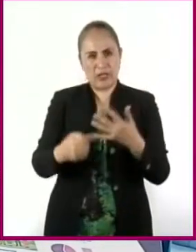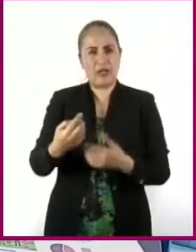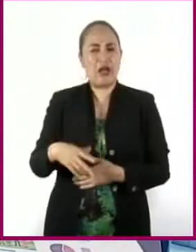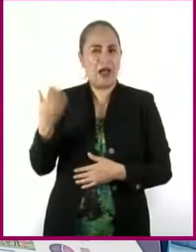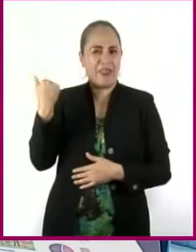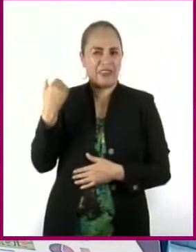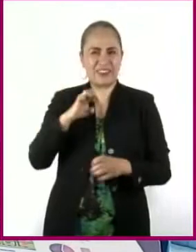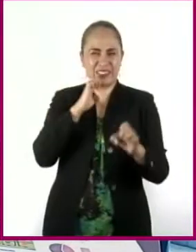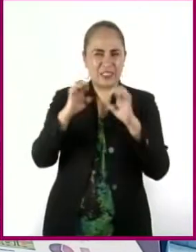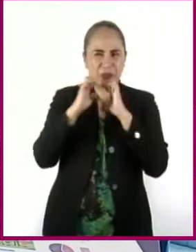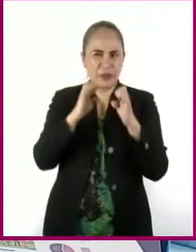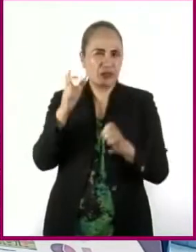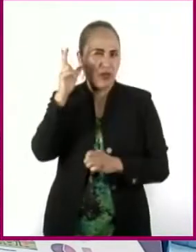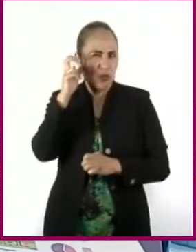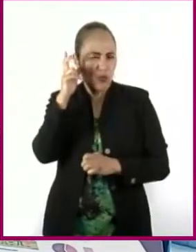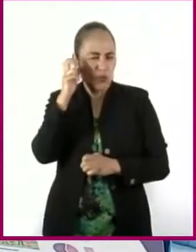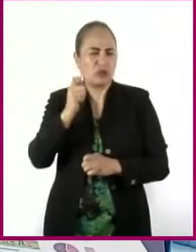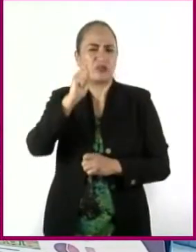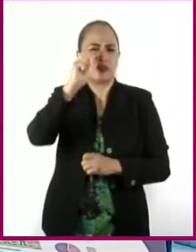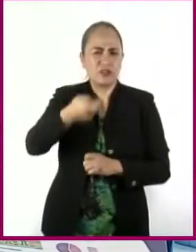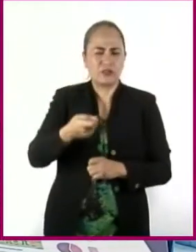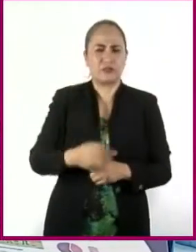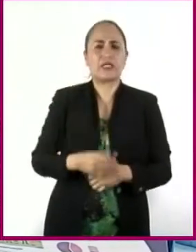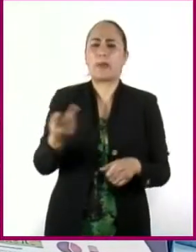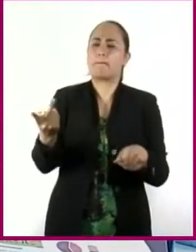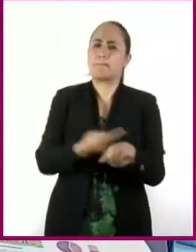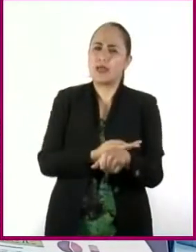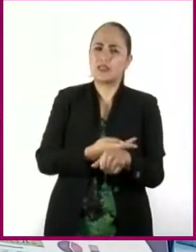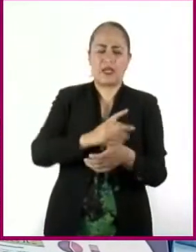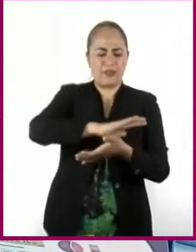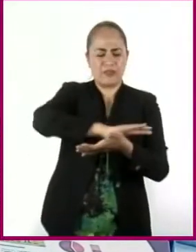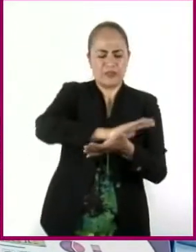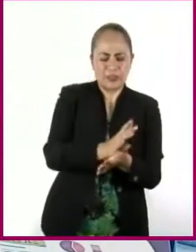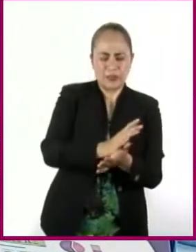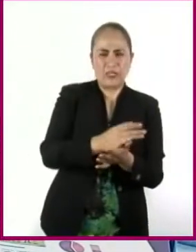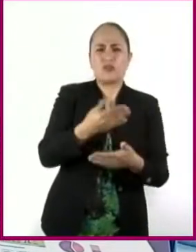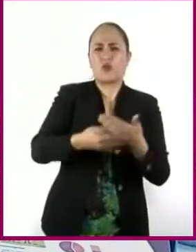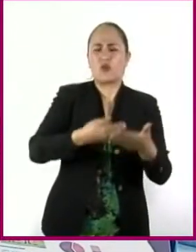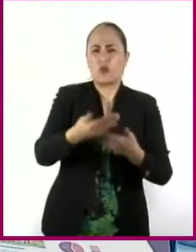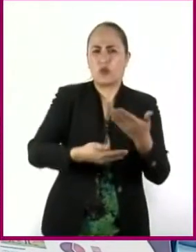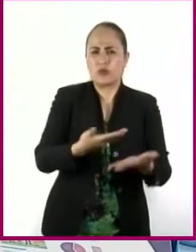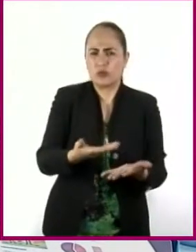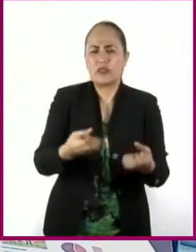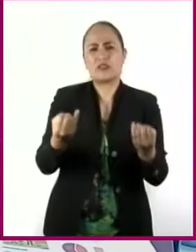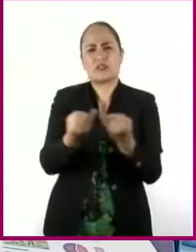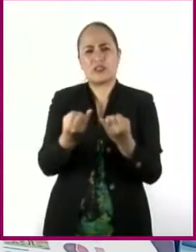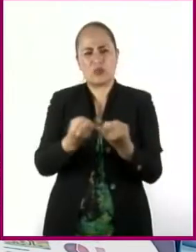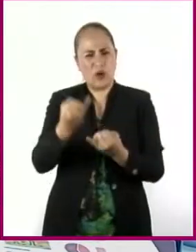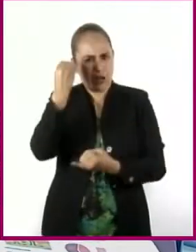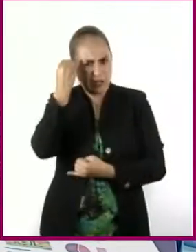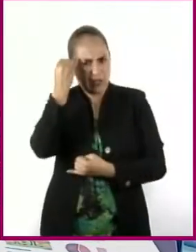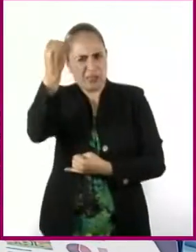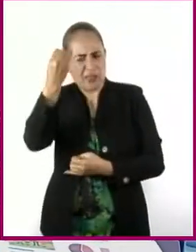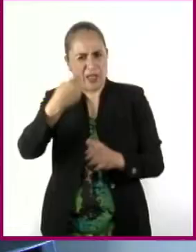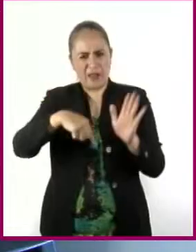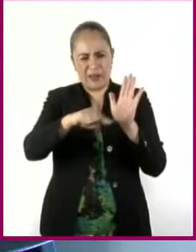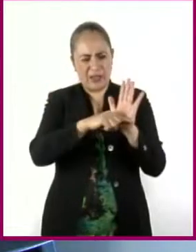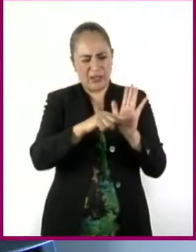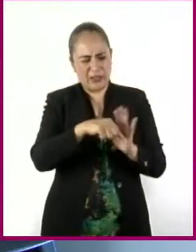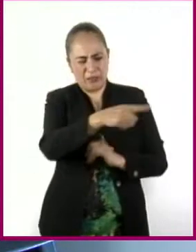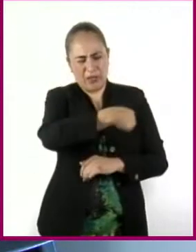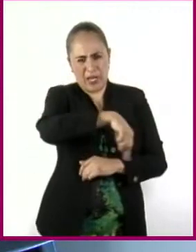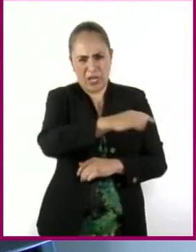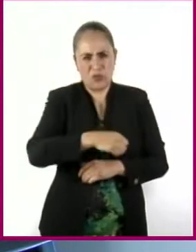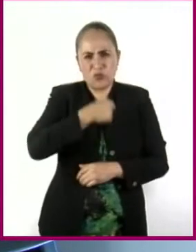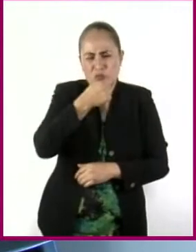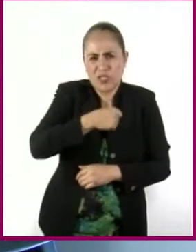en la entrevista. Por ejemplo, las consecuencias de la discriminación y los estereotipos hacia las personas mayores, o de los retos